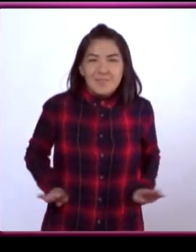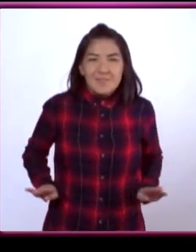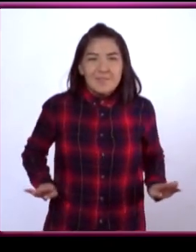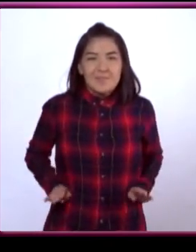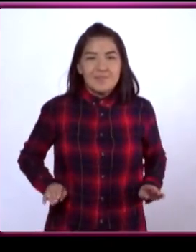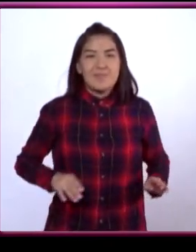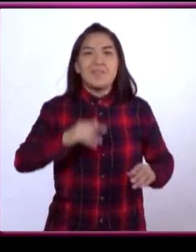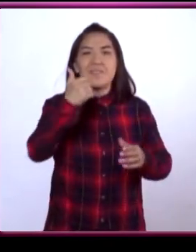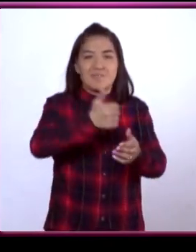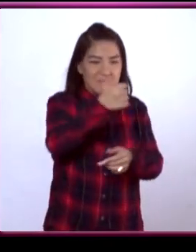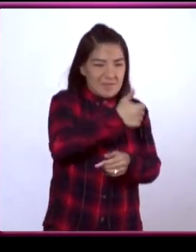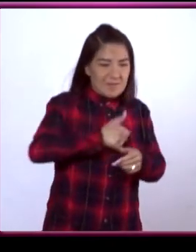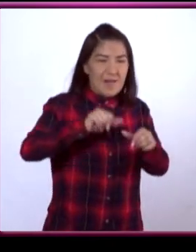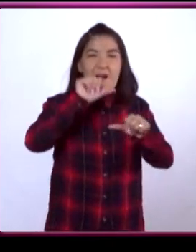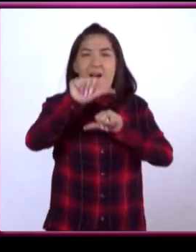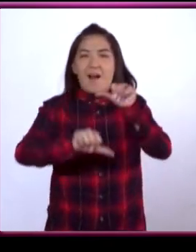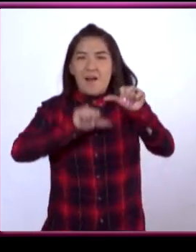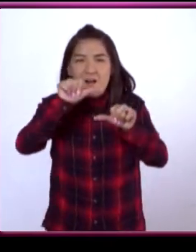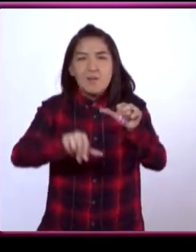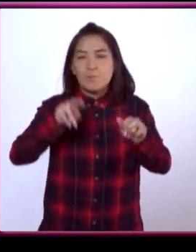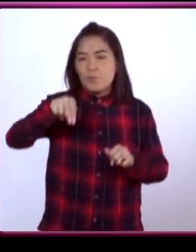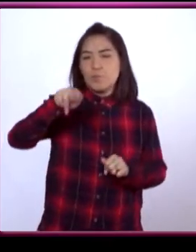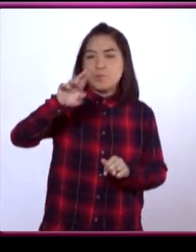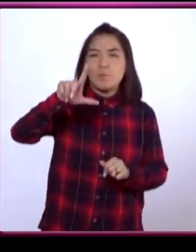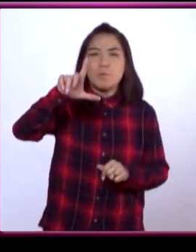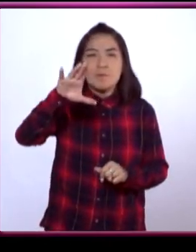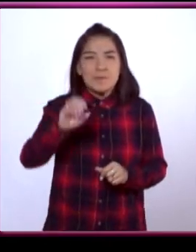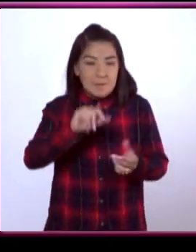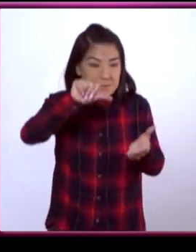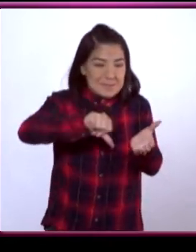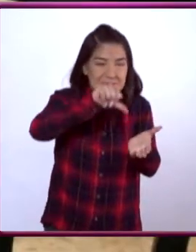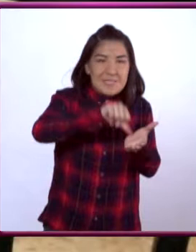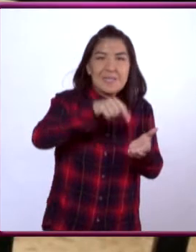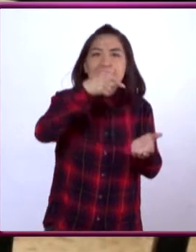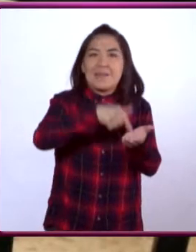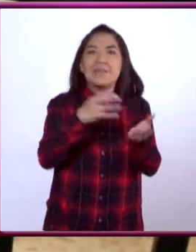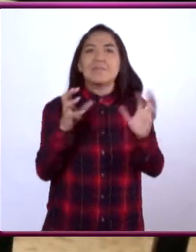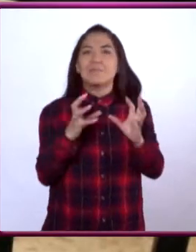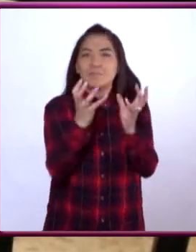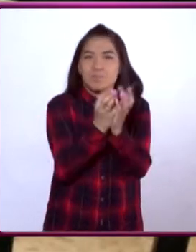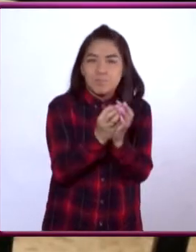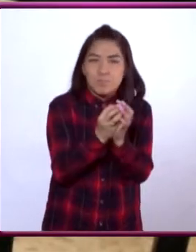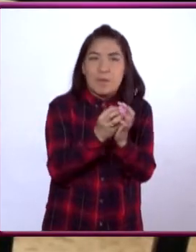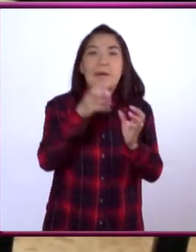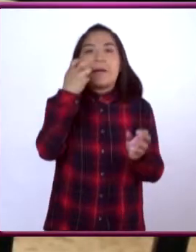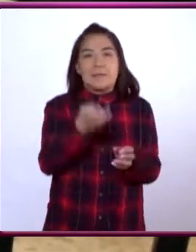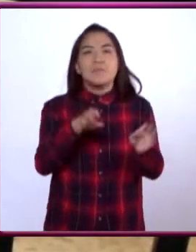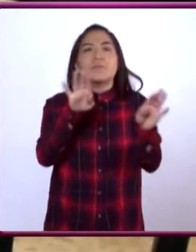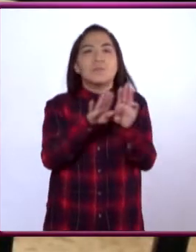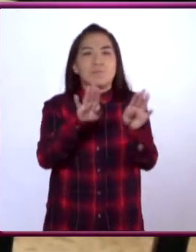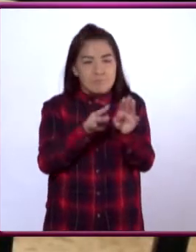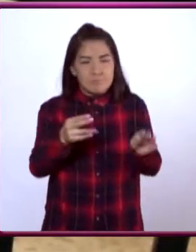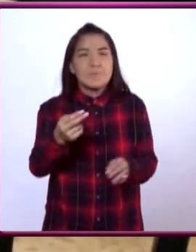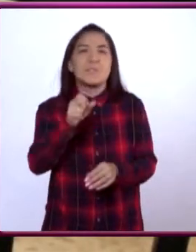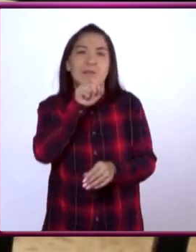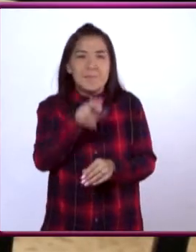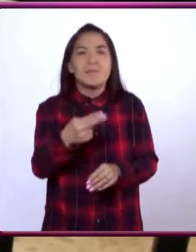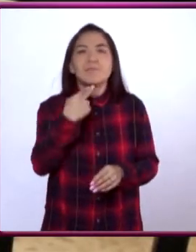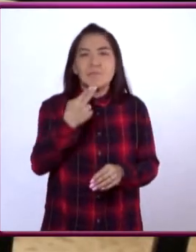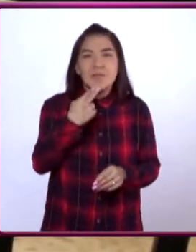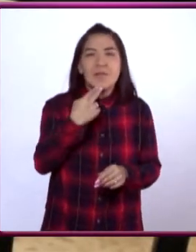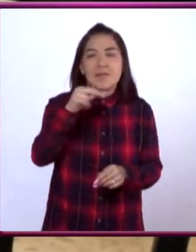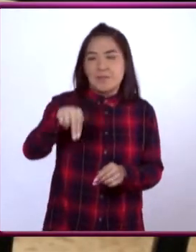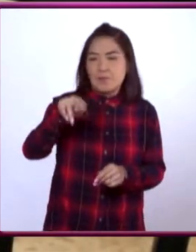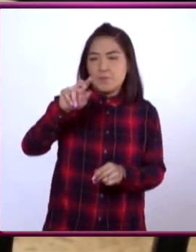comporta pues todo lo constituido por átomos, por núcleos, etcétera. Pero por el otro lado también es una herramienta importante. ¿Por qué?